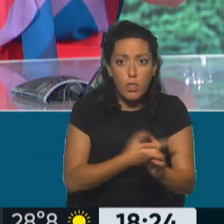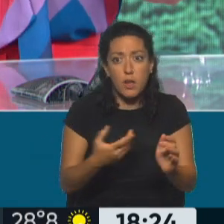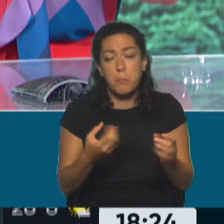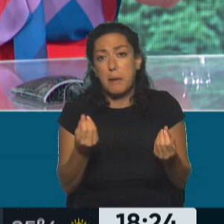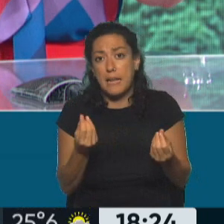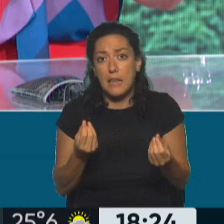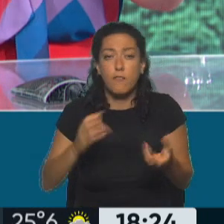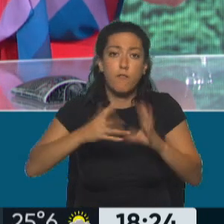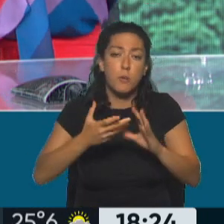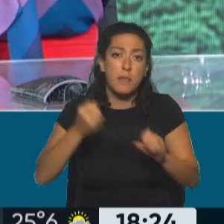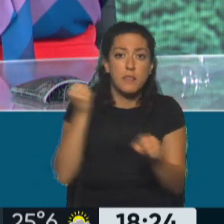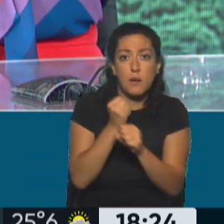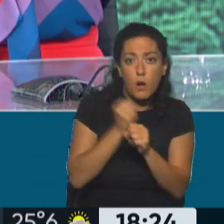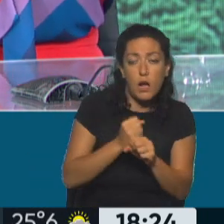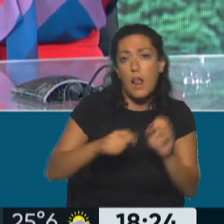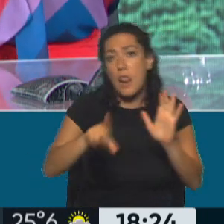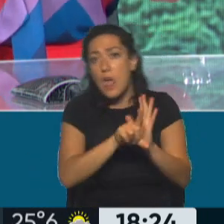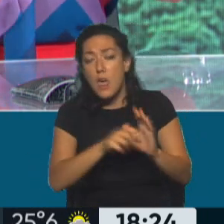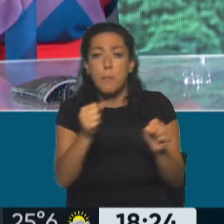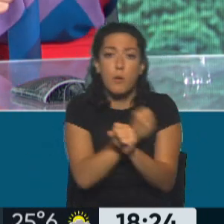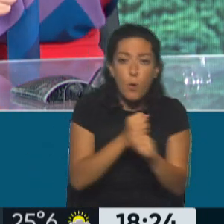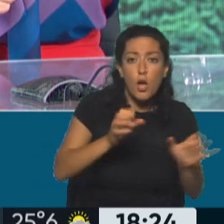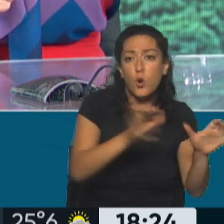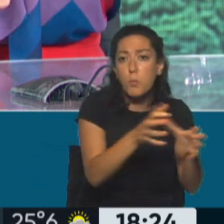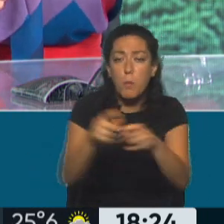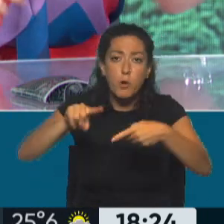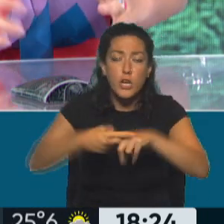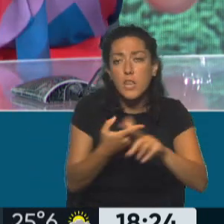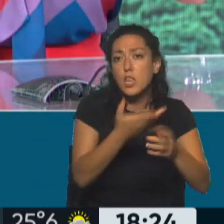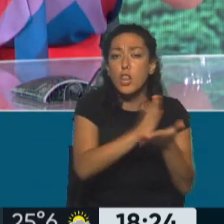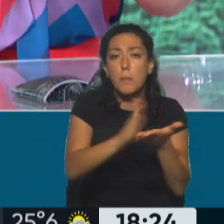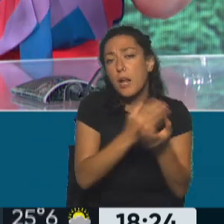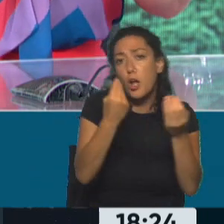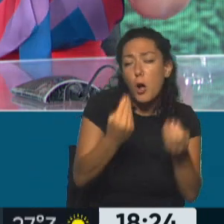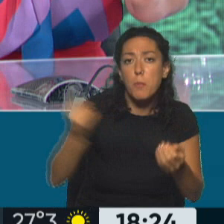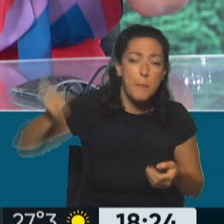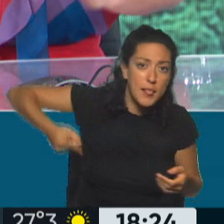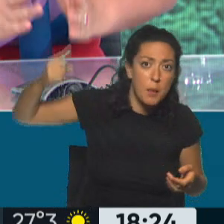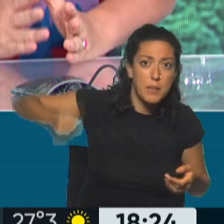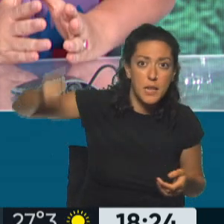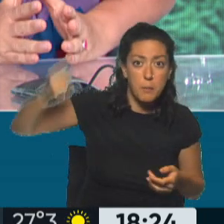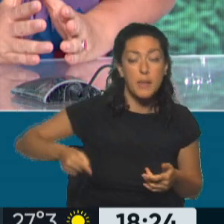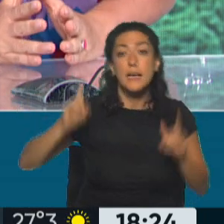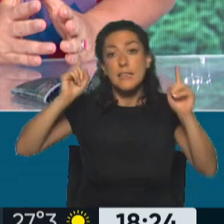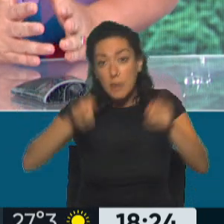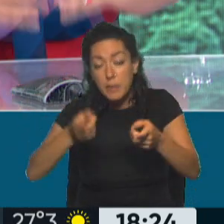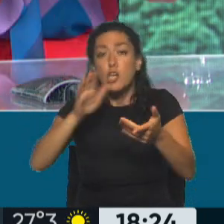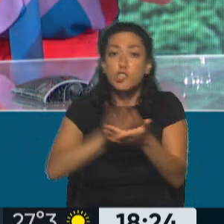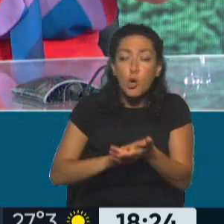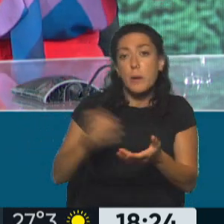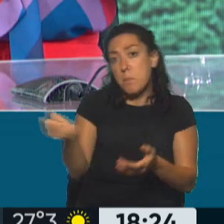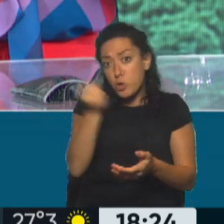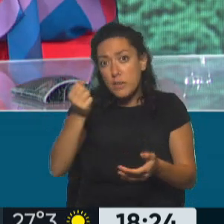legislar, cuándo legislar y cómo se dividen los bloques políticos. Y en el caso, que no es menor, de